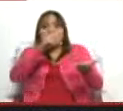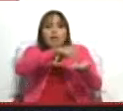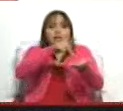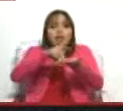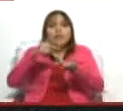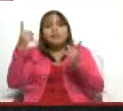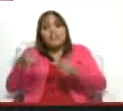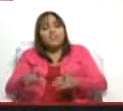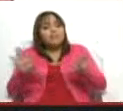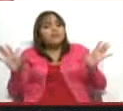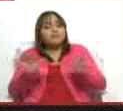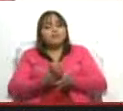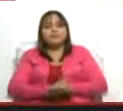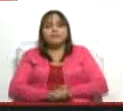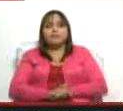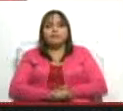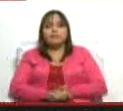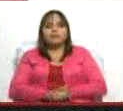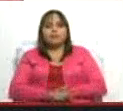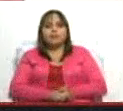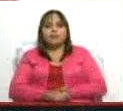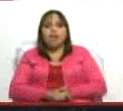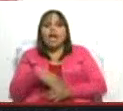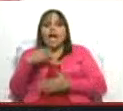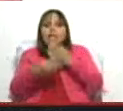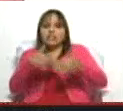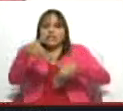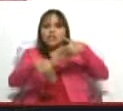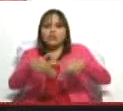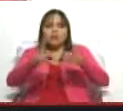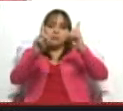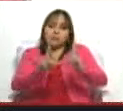tener unas primarias para decidir.